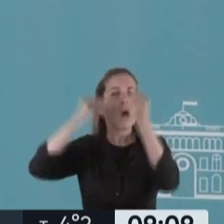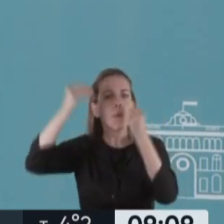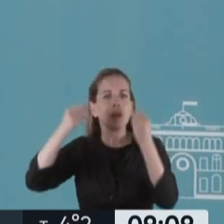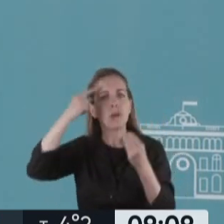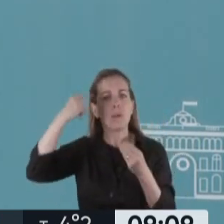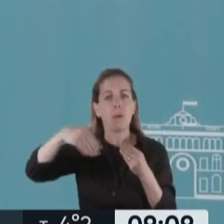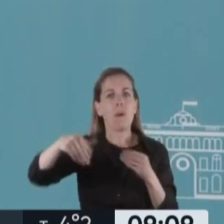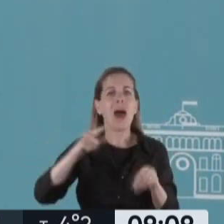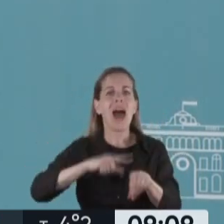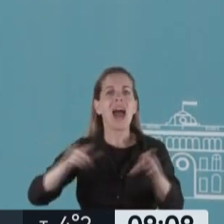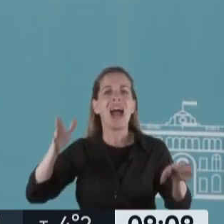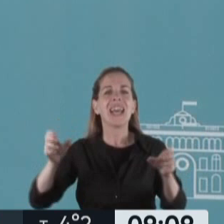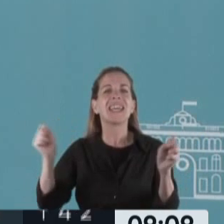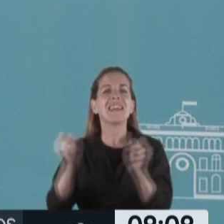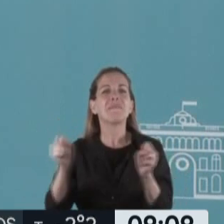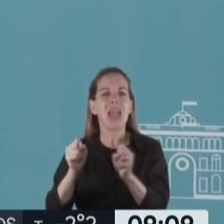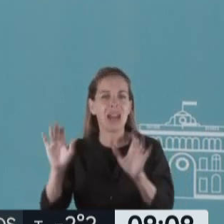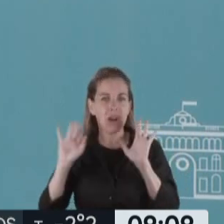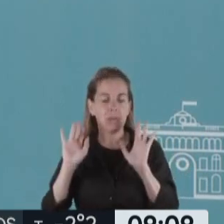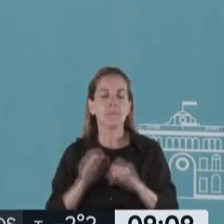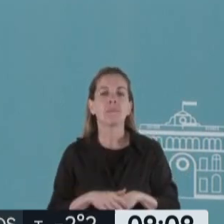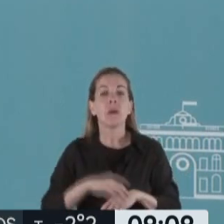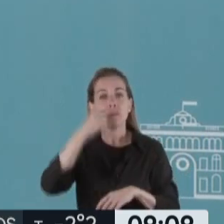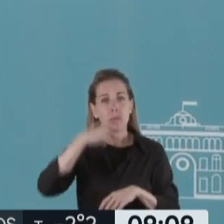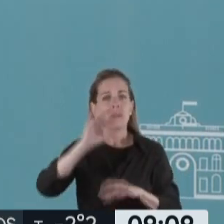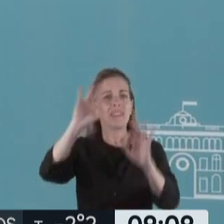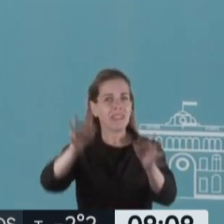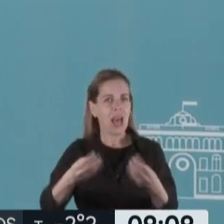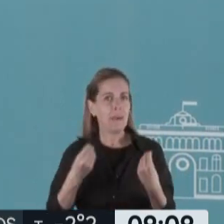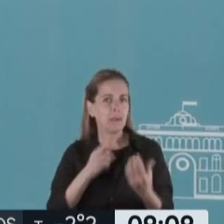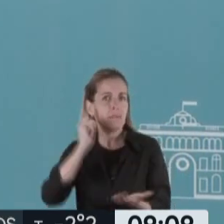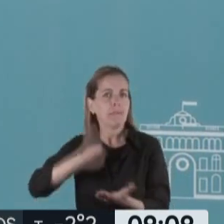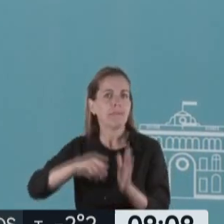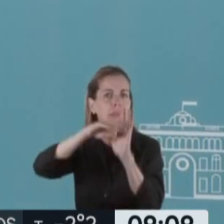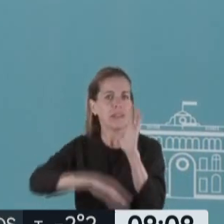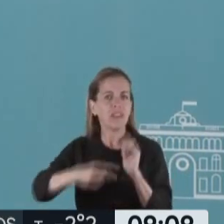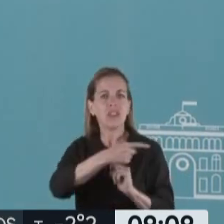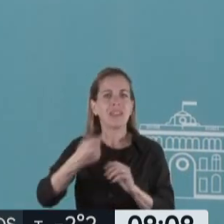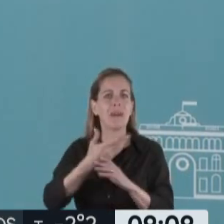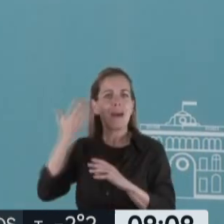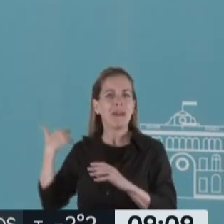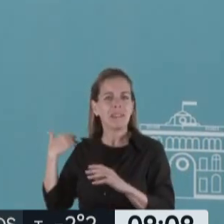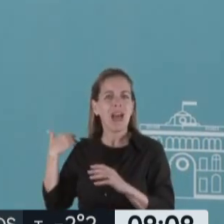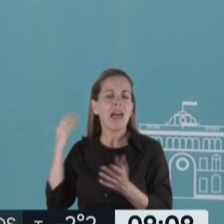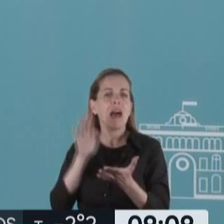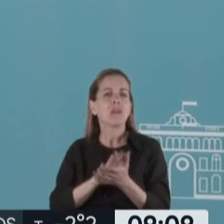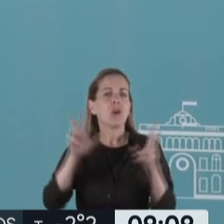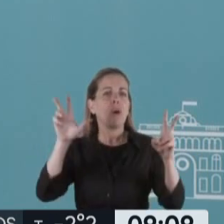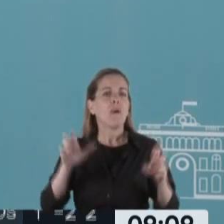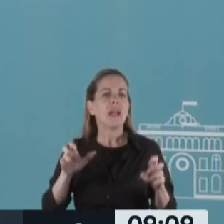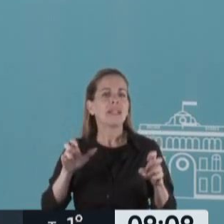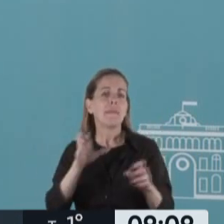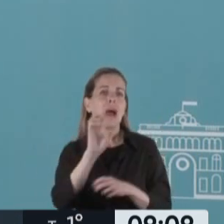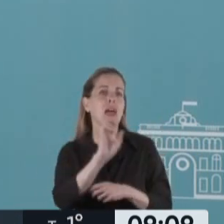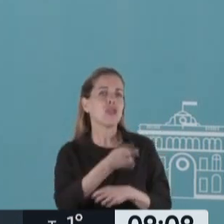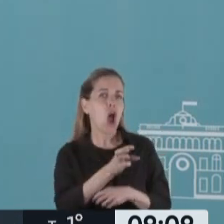que se viene. Finalmente, bueno, ustedes saben también que con las medidas que se tomaron la semana pasada con respecto al